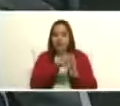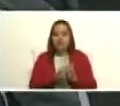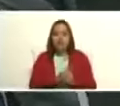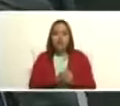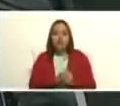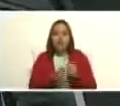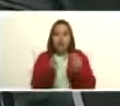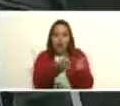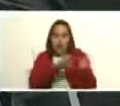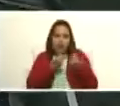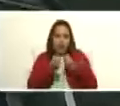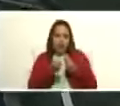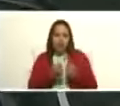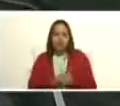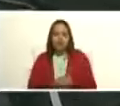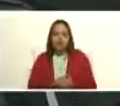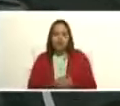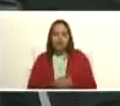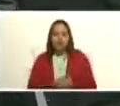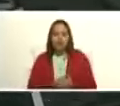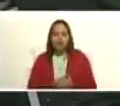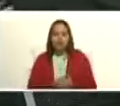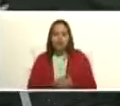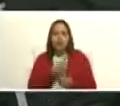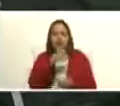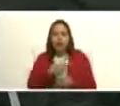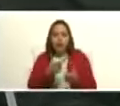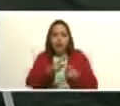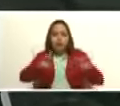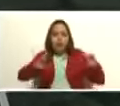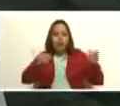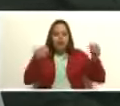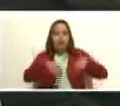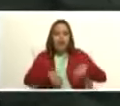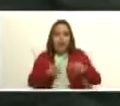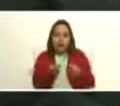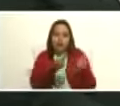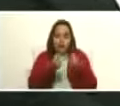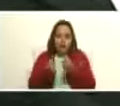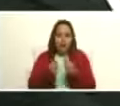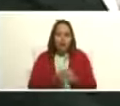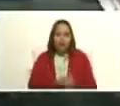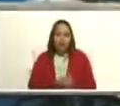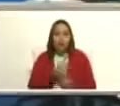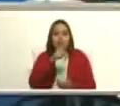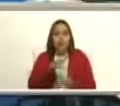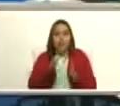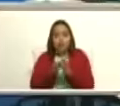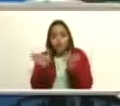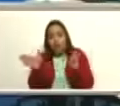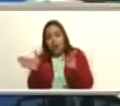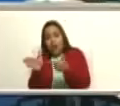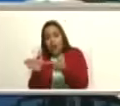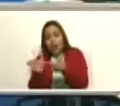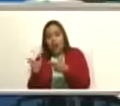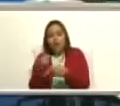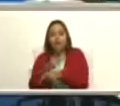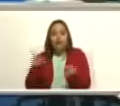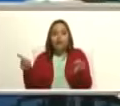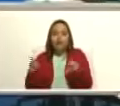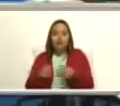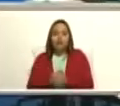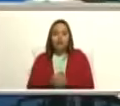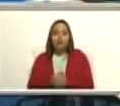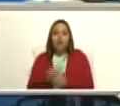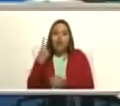el comercio, en la expansión de la riqueza. Y el sector público tiene también